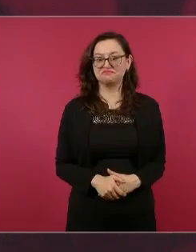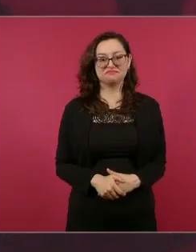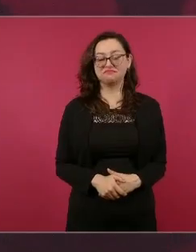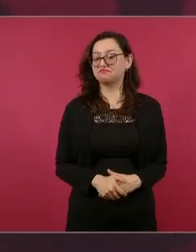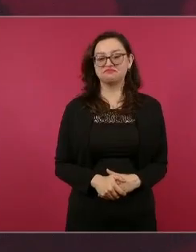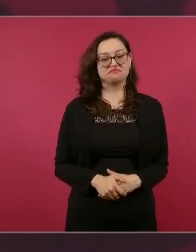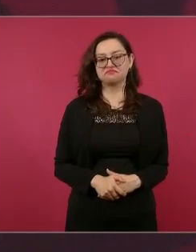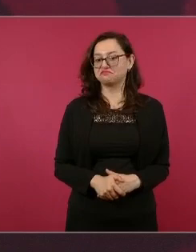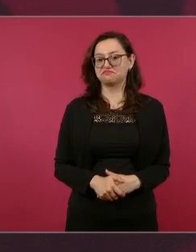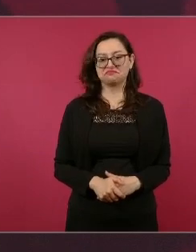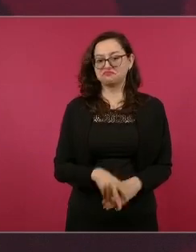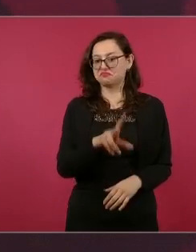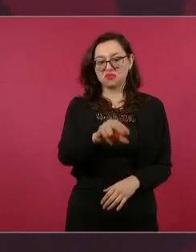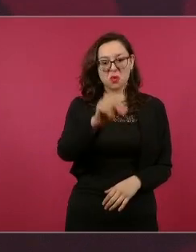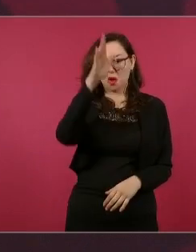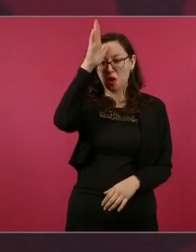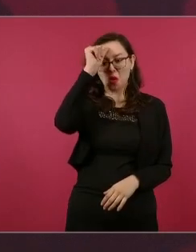no,